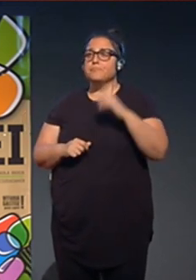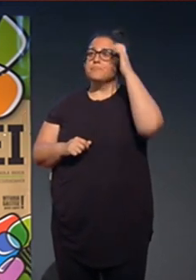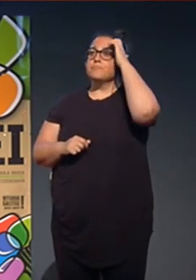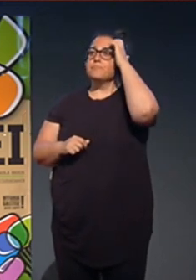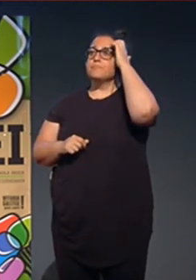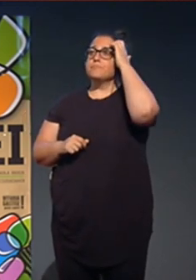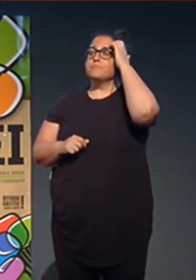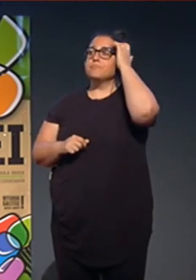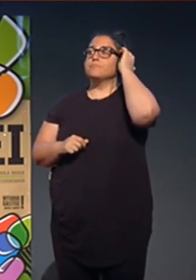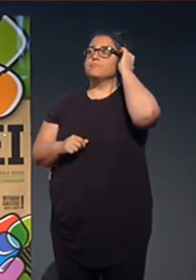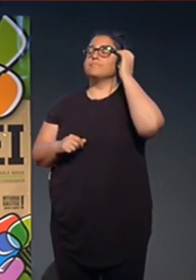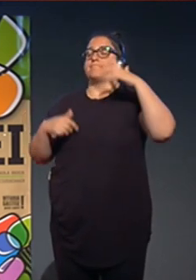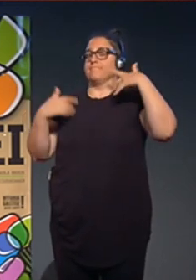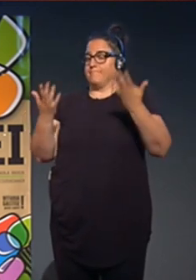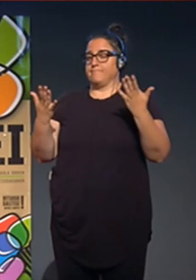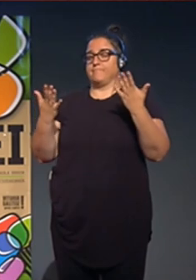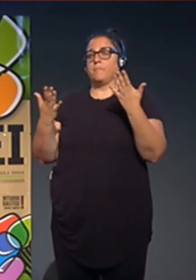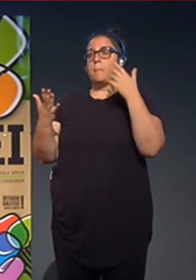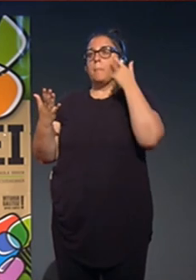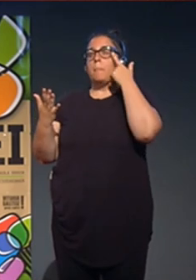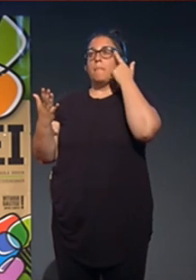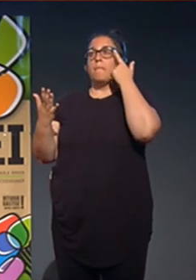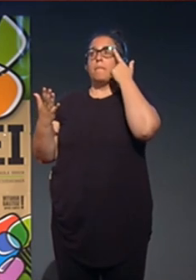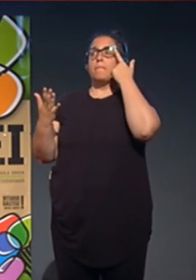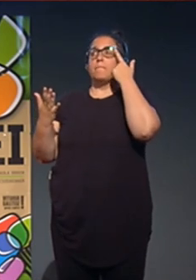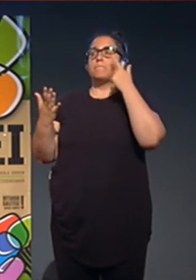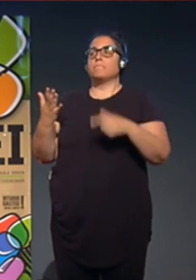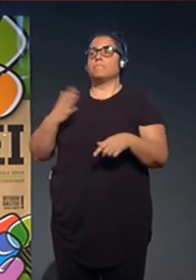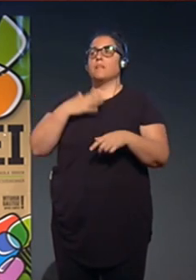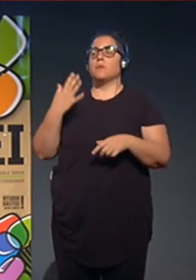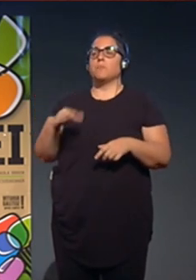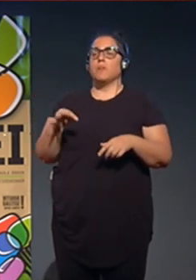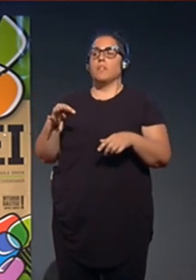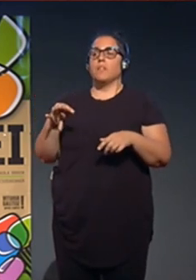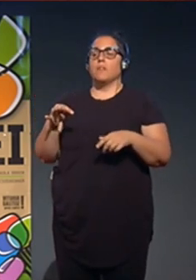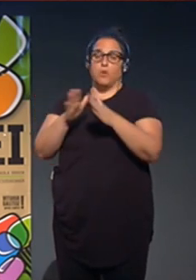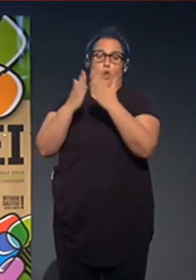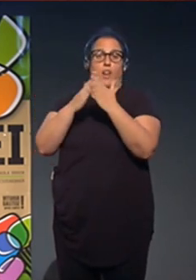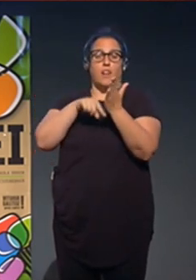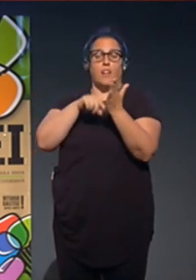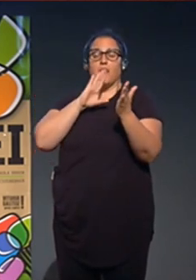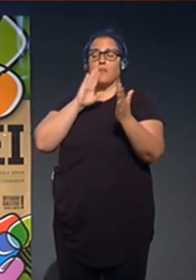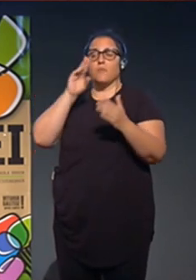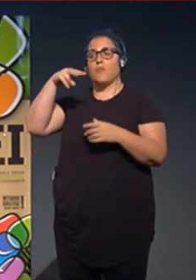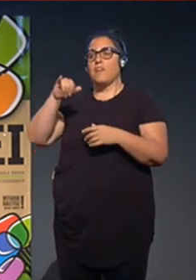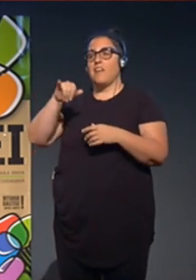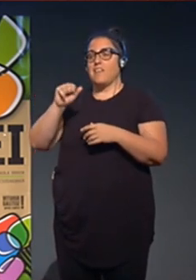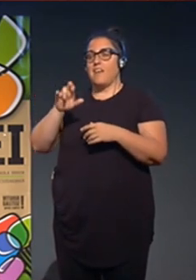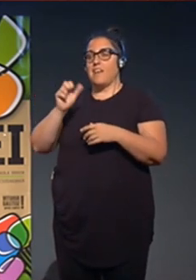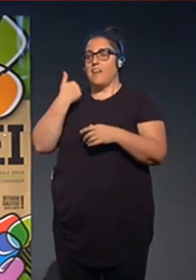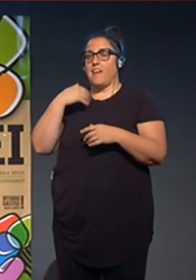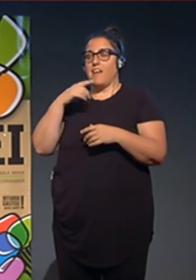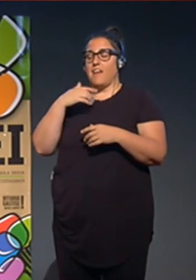e dicho esto Quizás lo que vamos a hacer y lo que hago de hecho en el libro de que os hablaba antes nayara